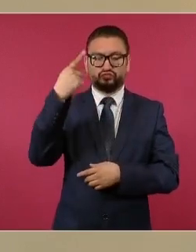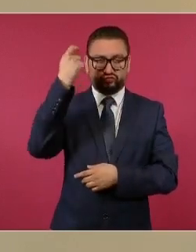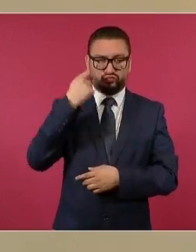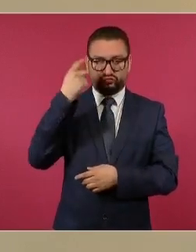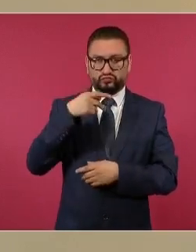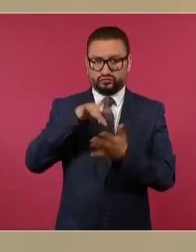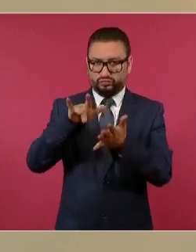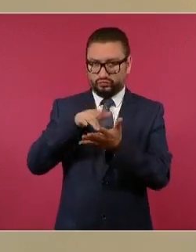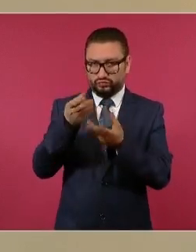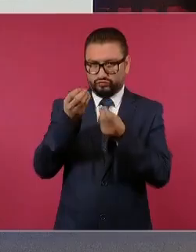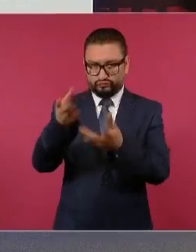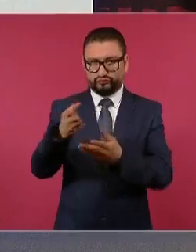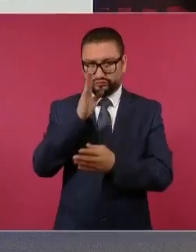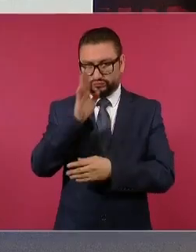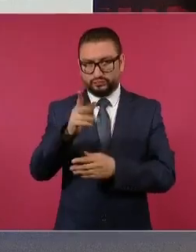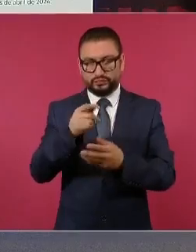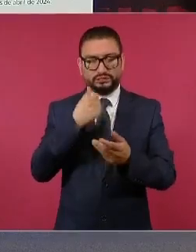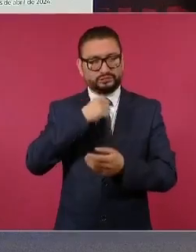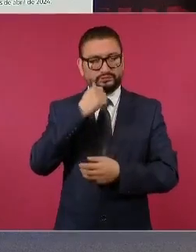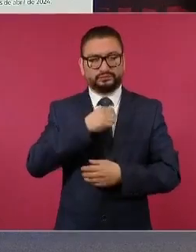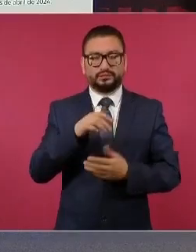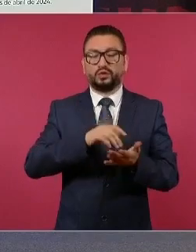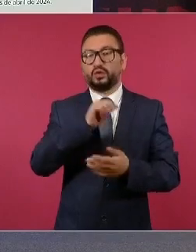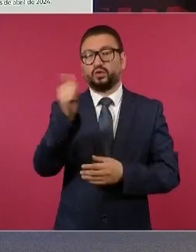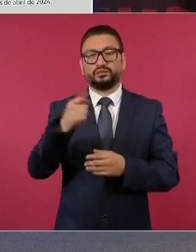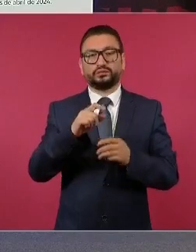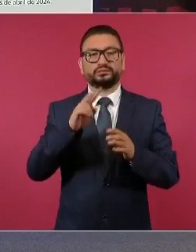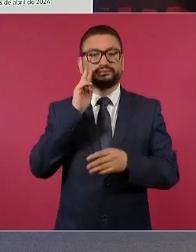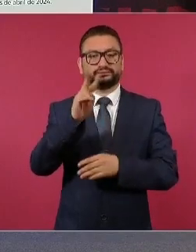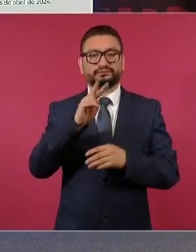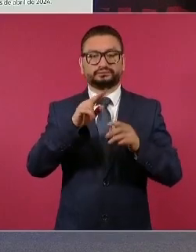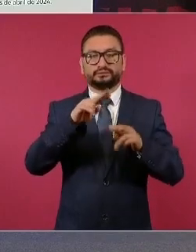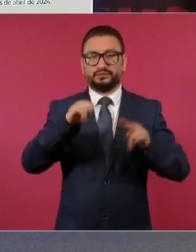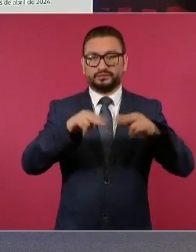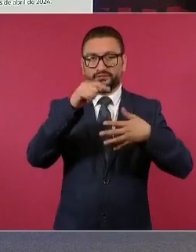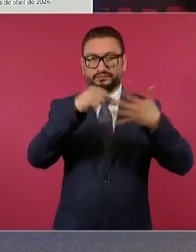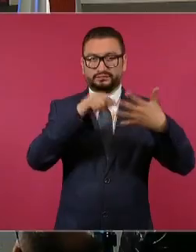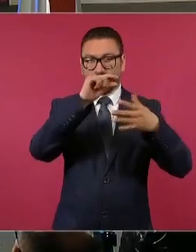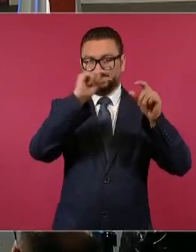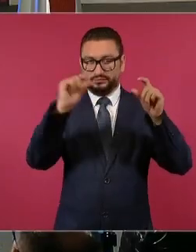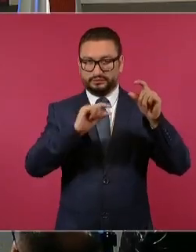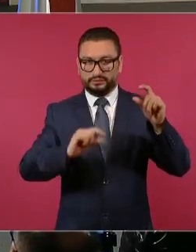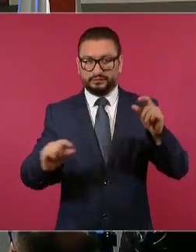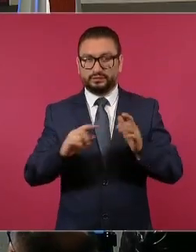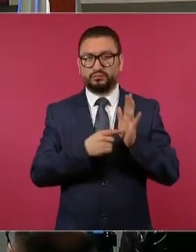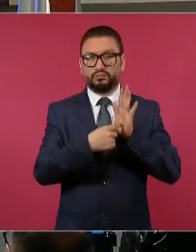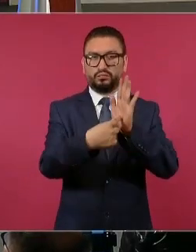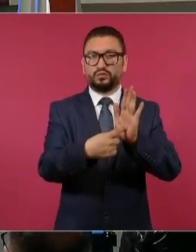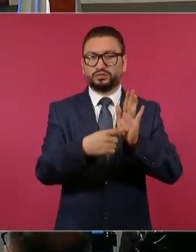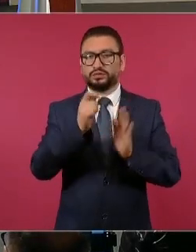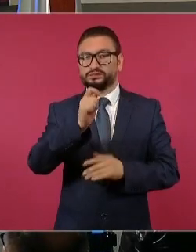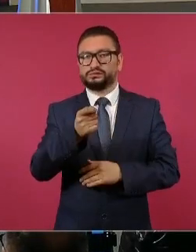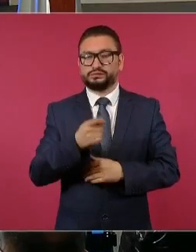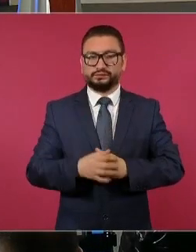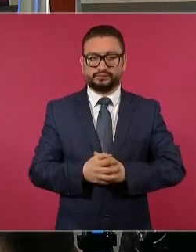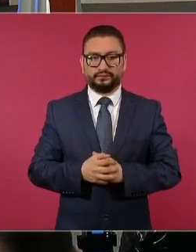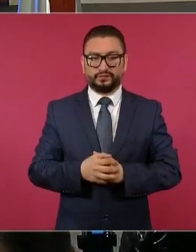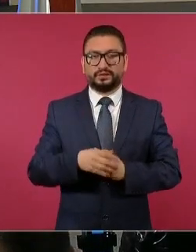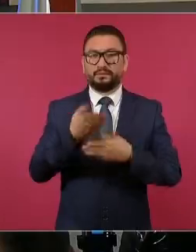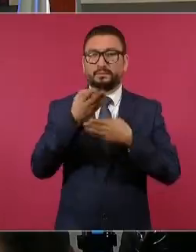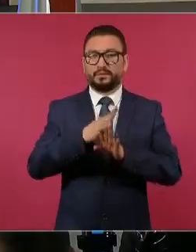sus apoyos. La siguiente, por favor. En esta lámina quiero mostrarles aquí cómo está